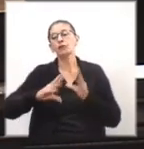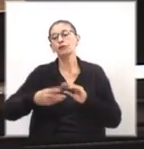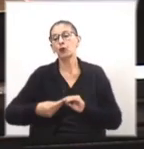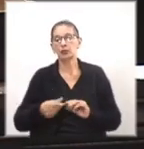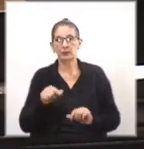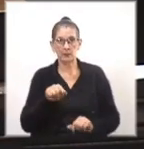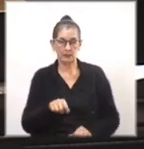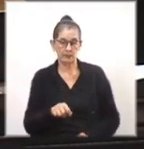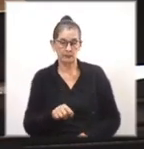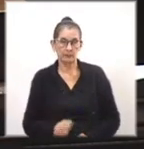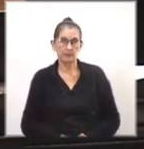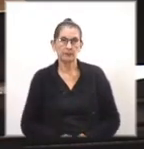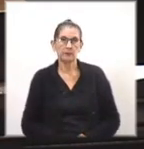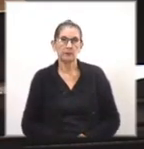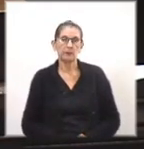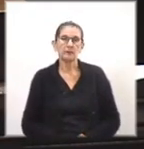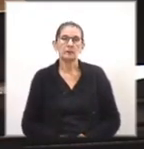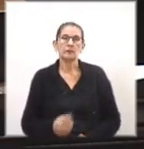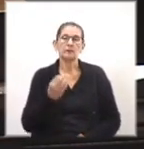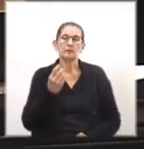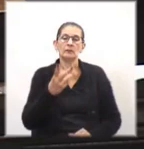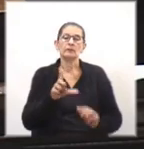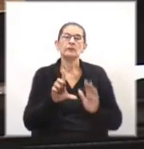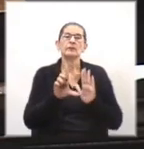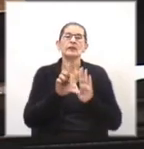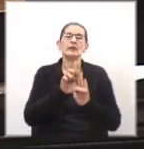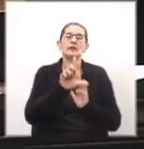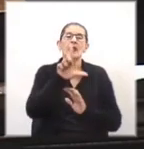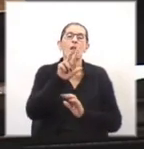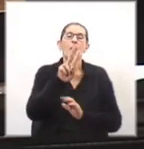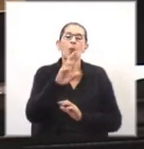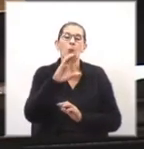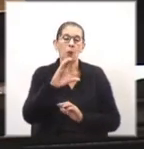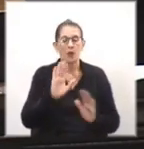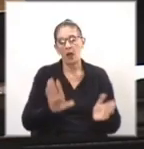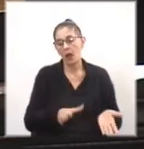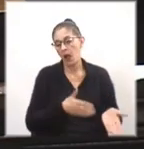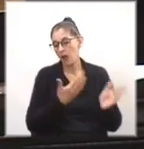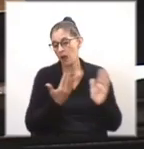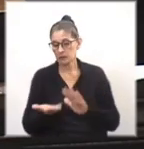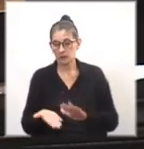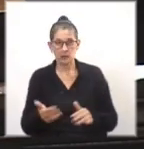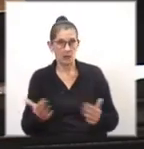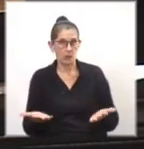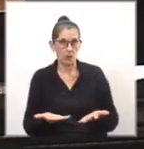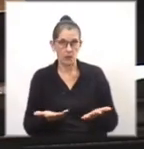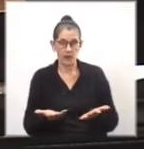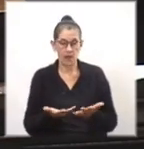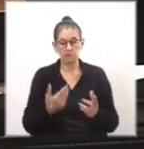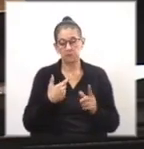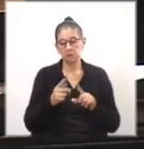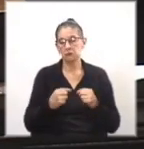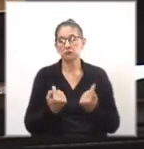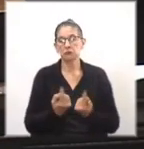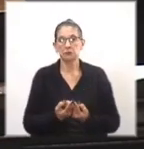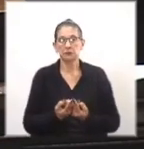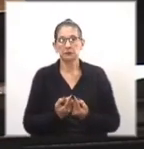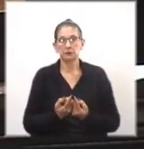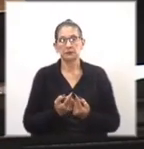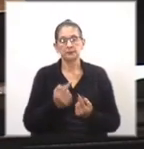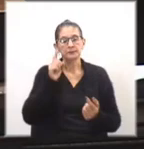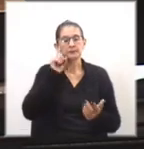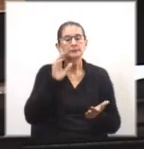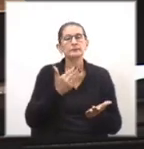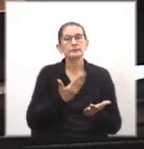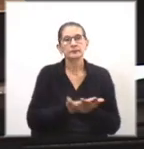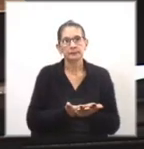Desde la ley de urgente consideración hasta ahora, nosotros hemos